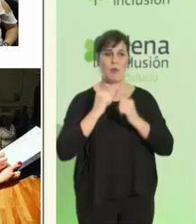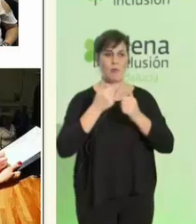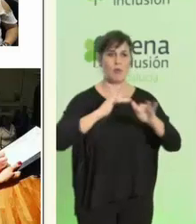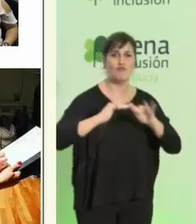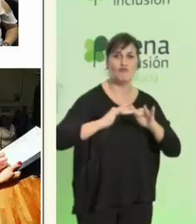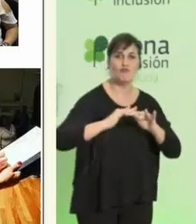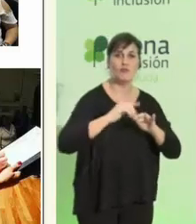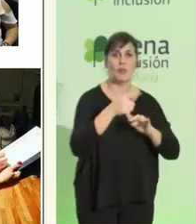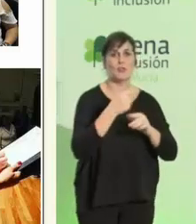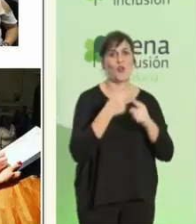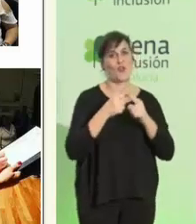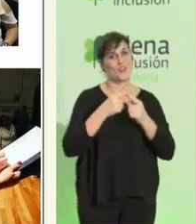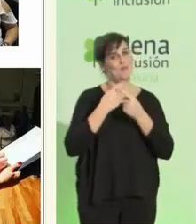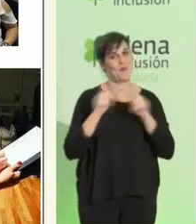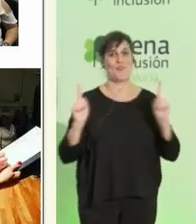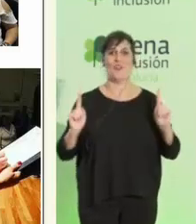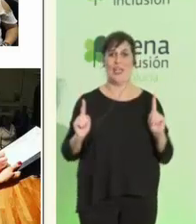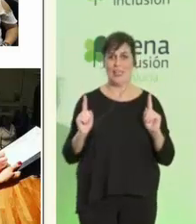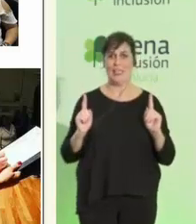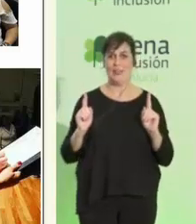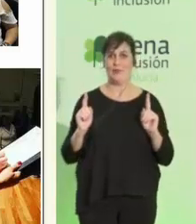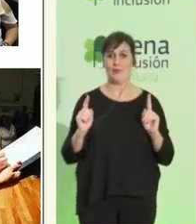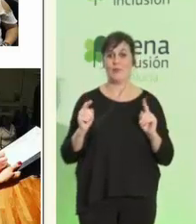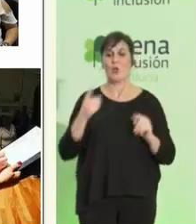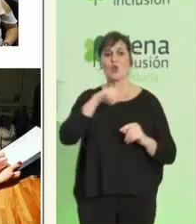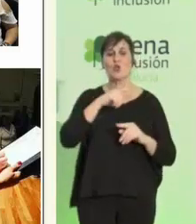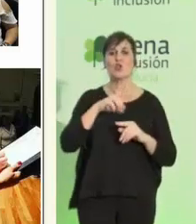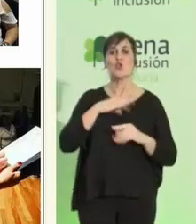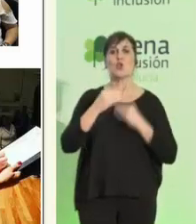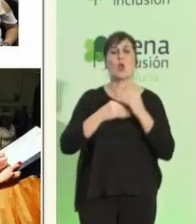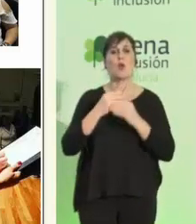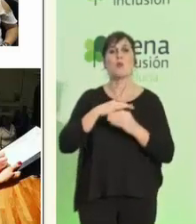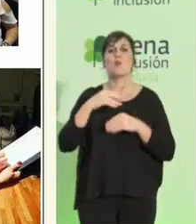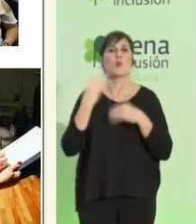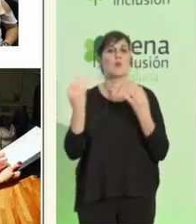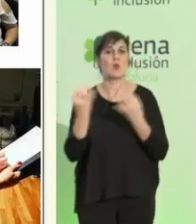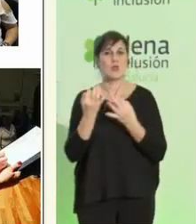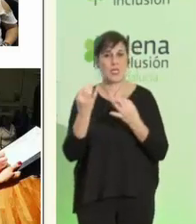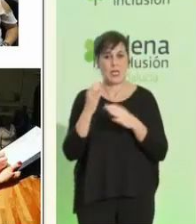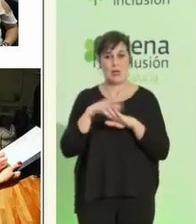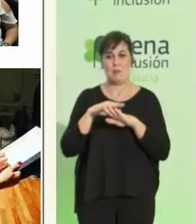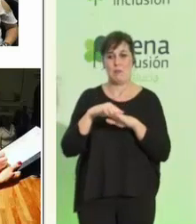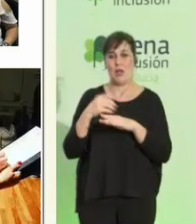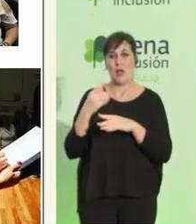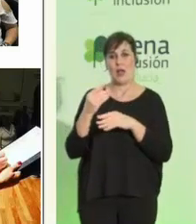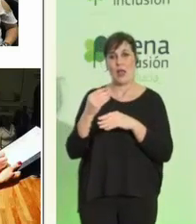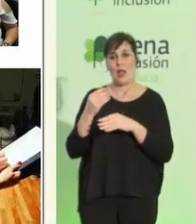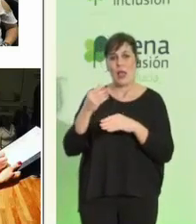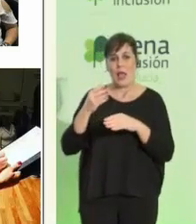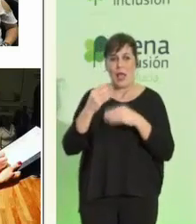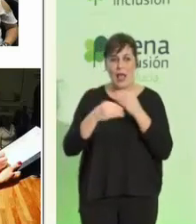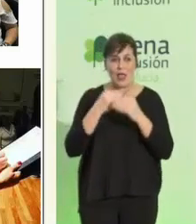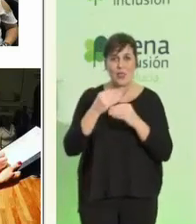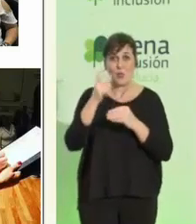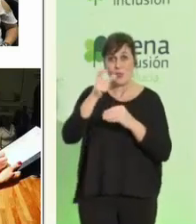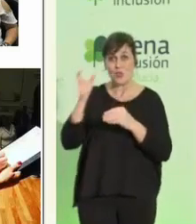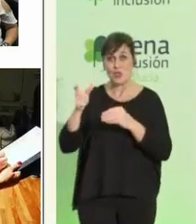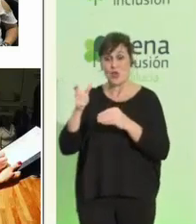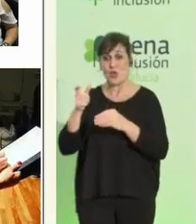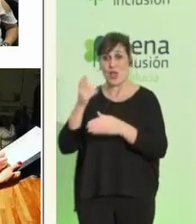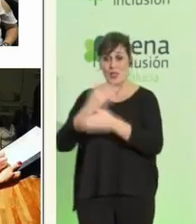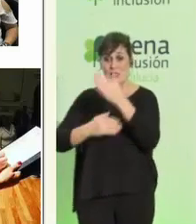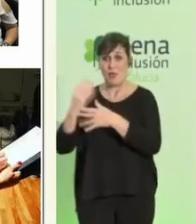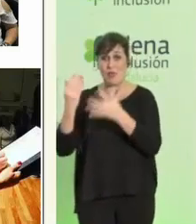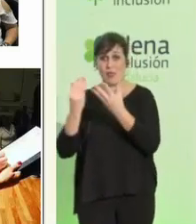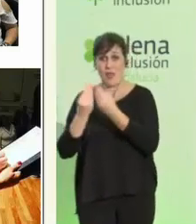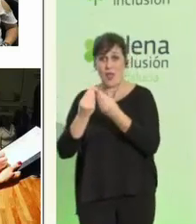cambian. ¿Y qué es lo que podemos hacer? ¿Qué podemos hacer para dar una mayor accesibilidad a una persona discapacitada? No,